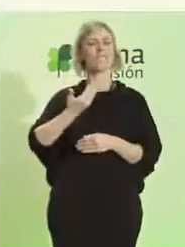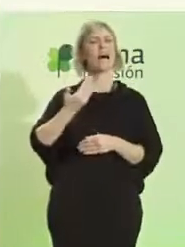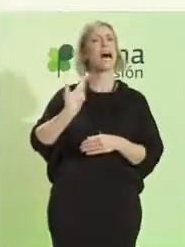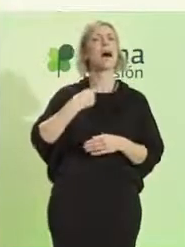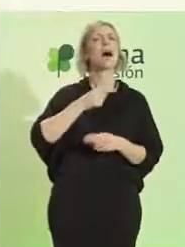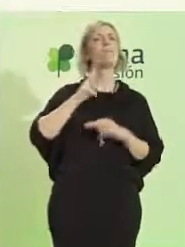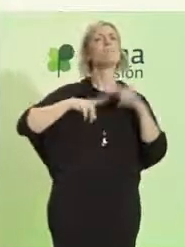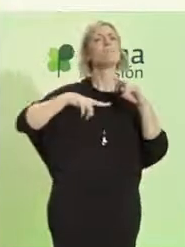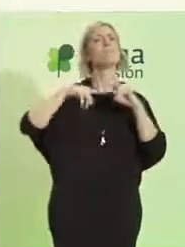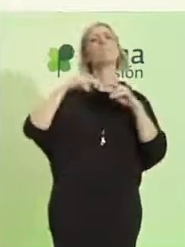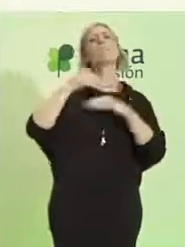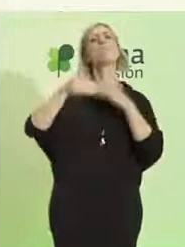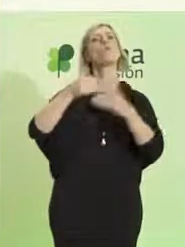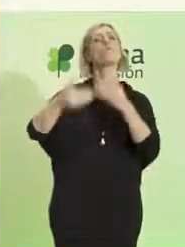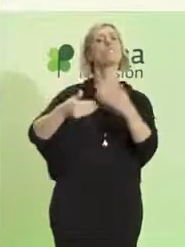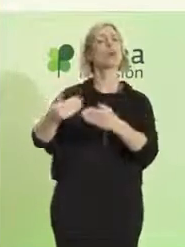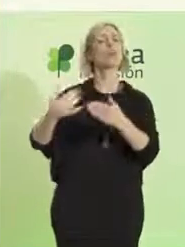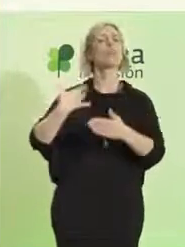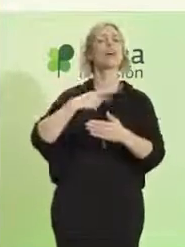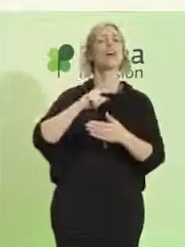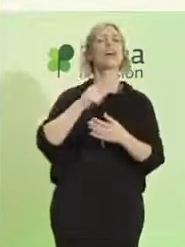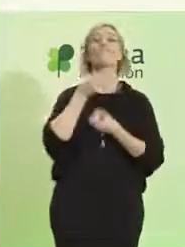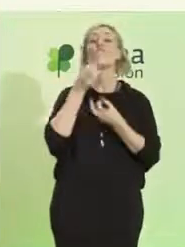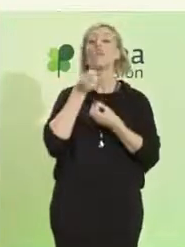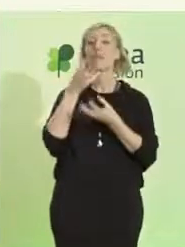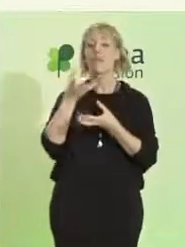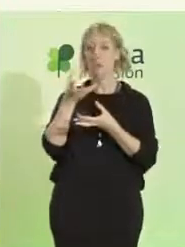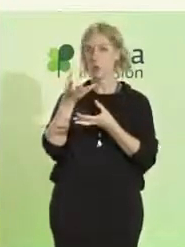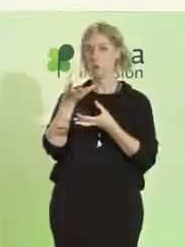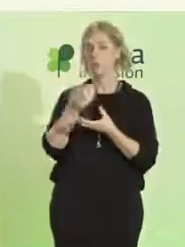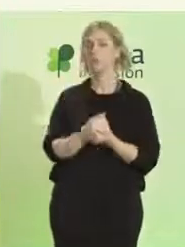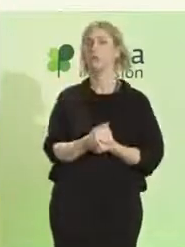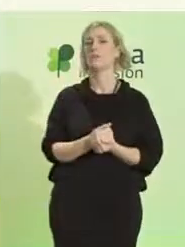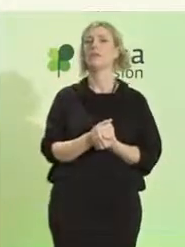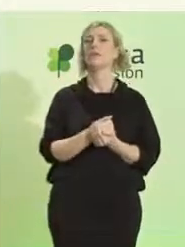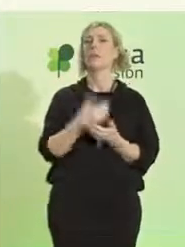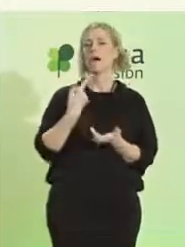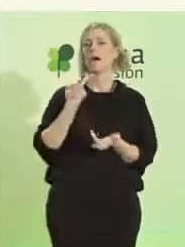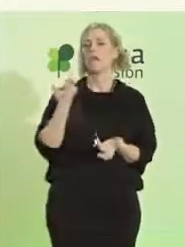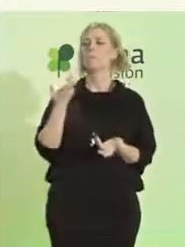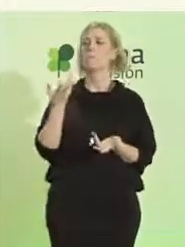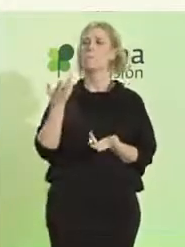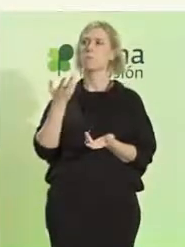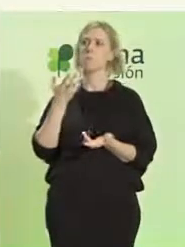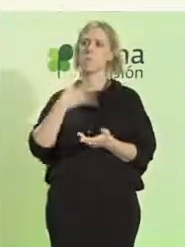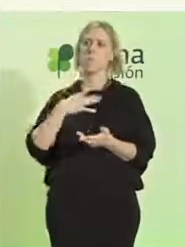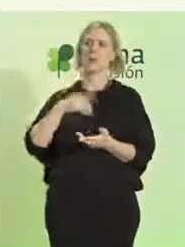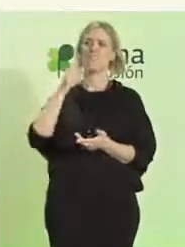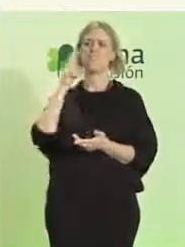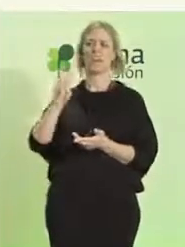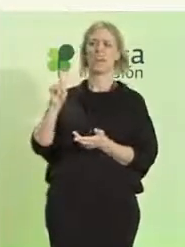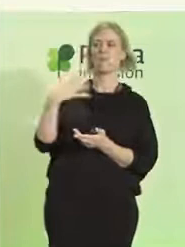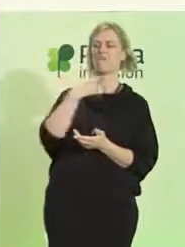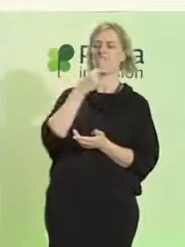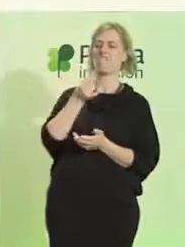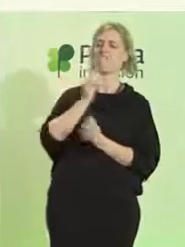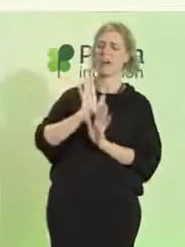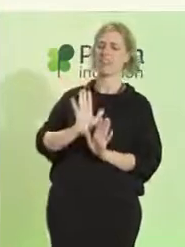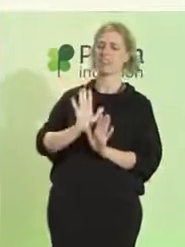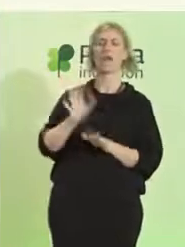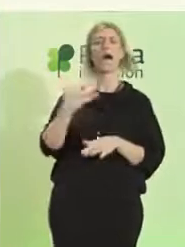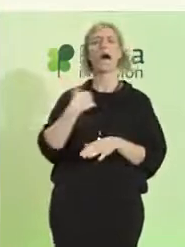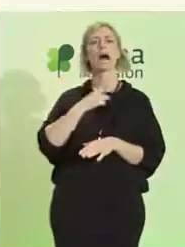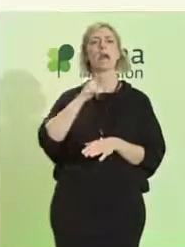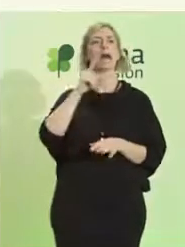aprendizaje y de transmisión de la información. Y esto podemos mirarlo de alguna manera un poco más sencilla. Si ahora mismo os pidiese que también a la de cuatro os imaginéis una